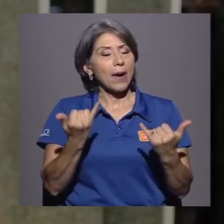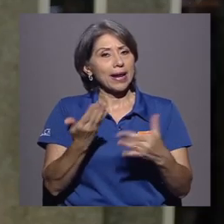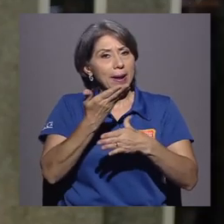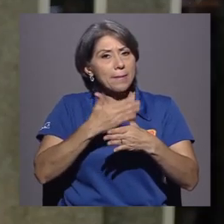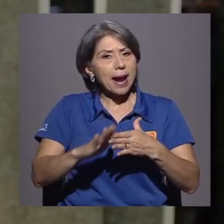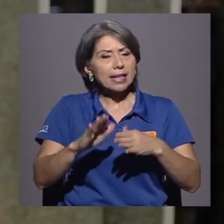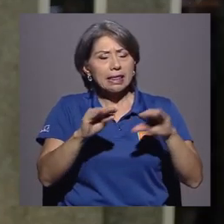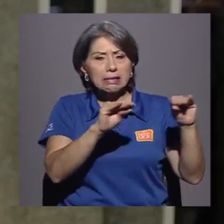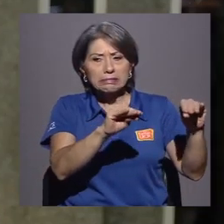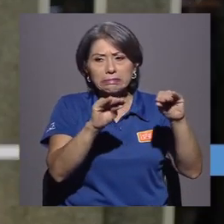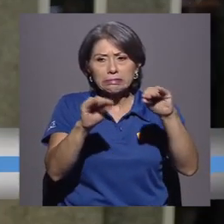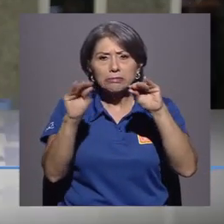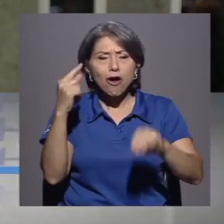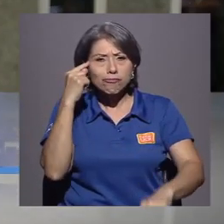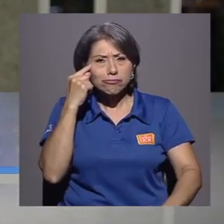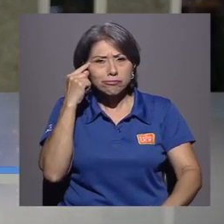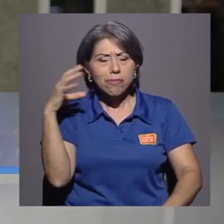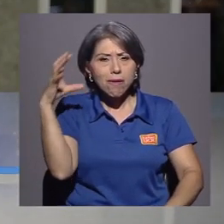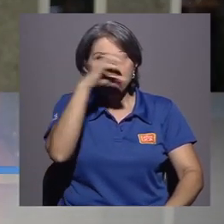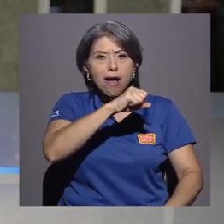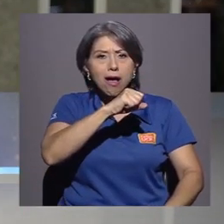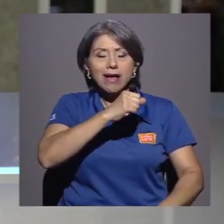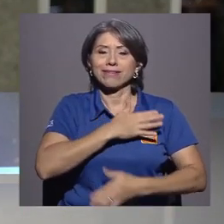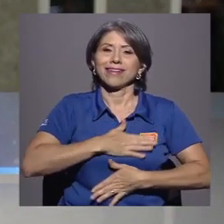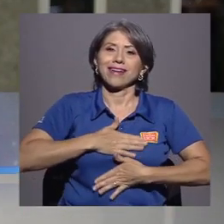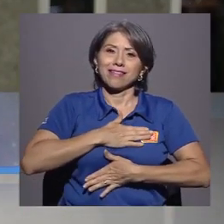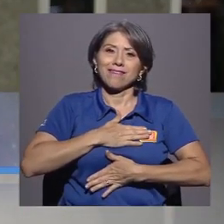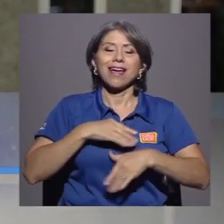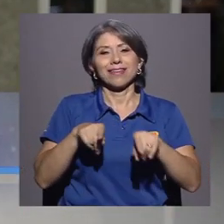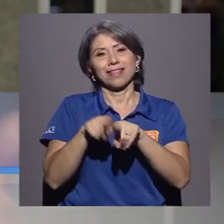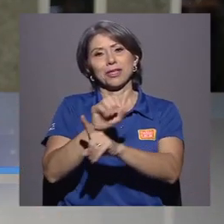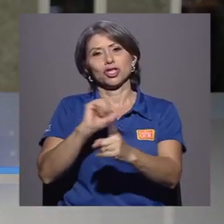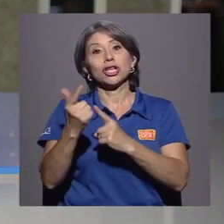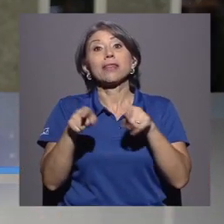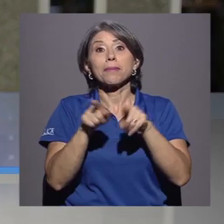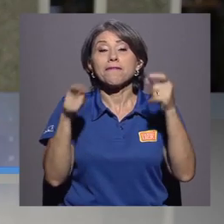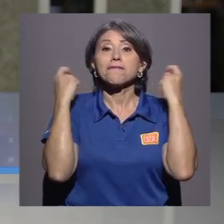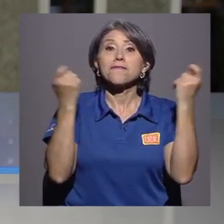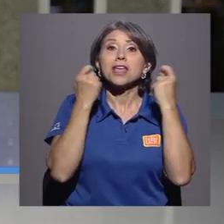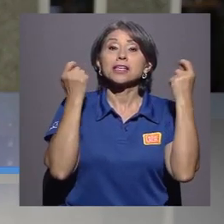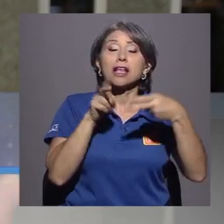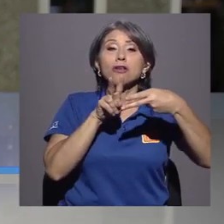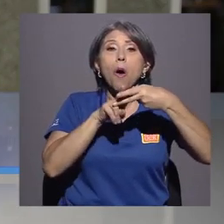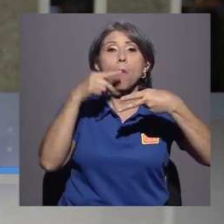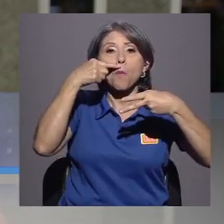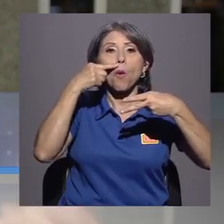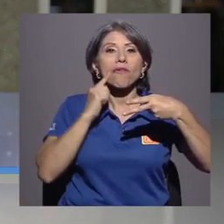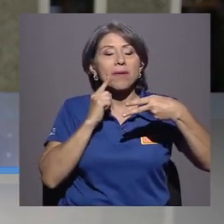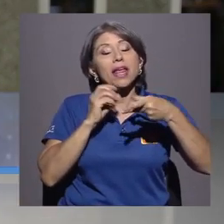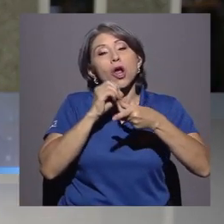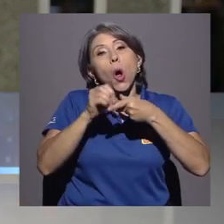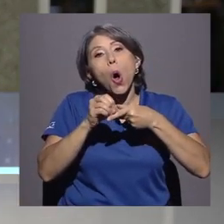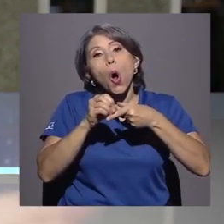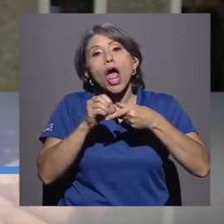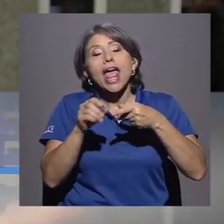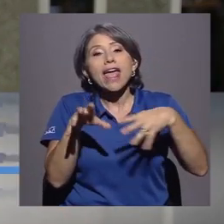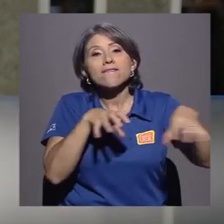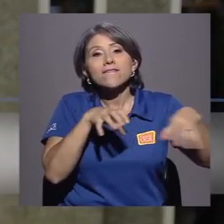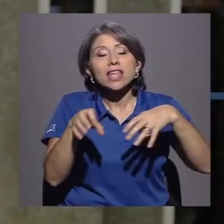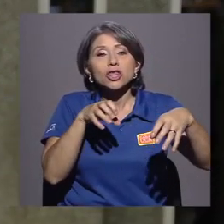de concienciación, la recreativa y también la social. También hay fiestas Movember o eventos nocturnos Movember,